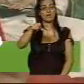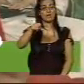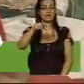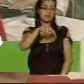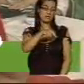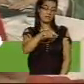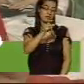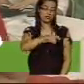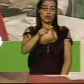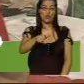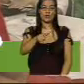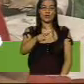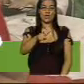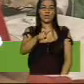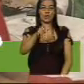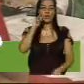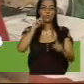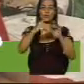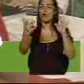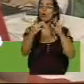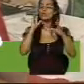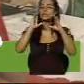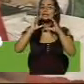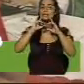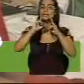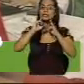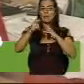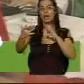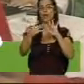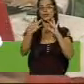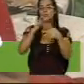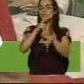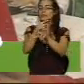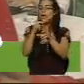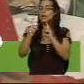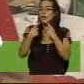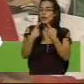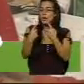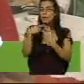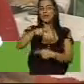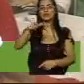responsables políticos y los responsables estadales